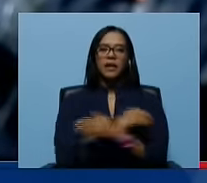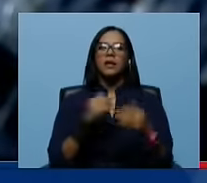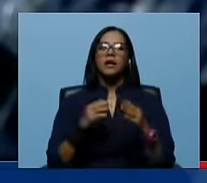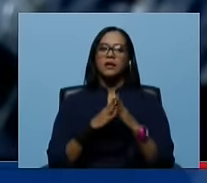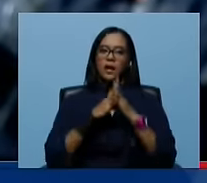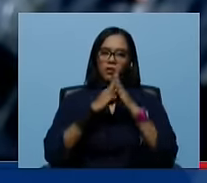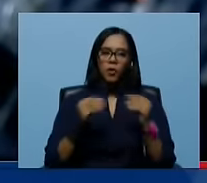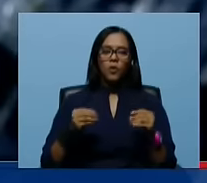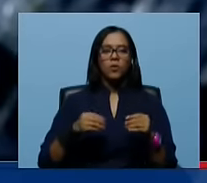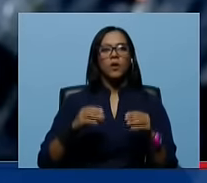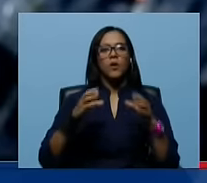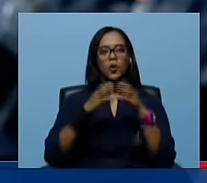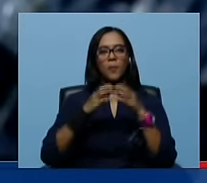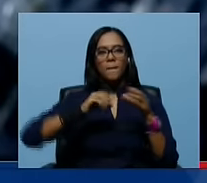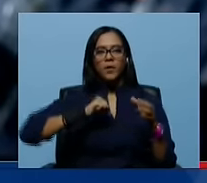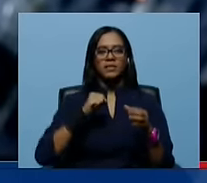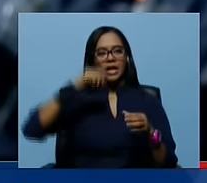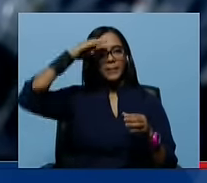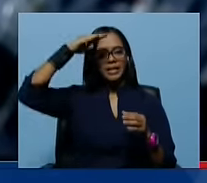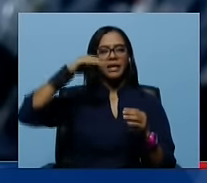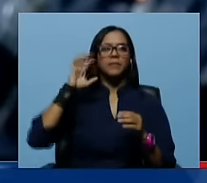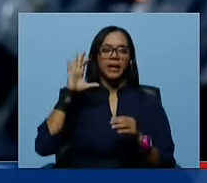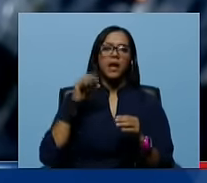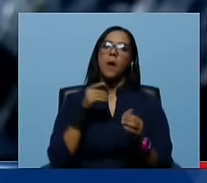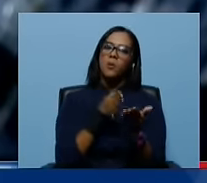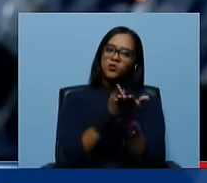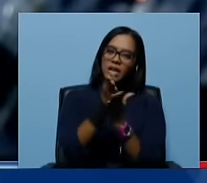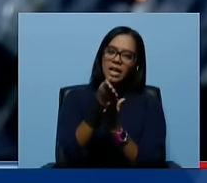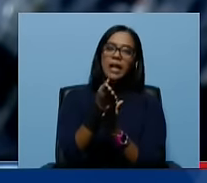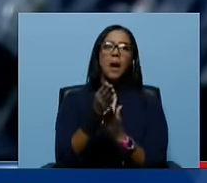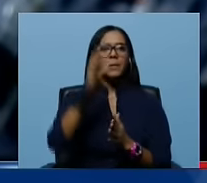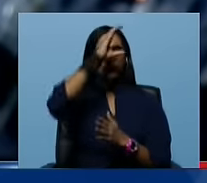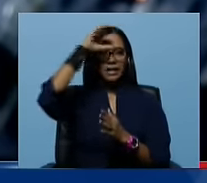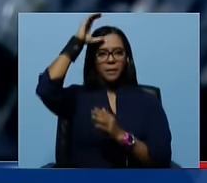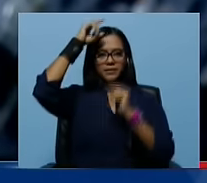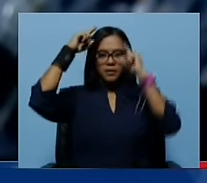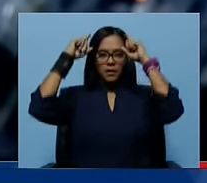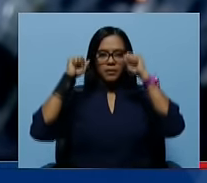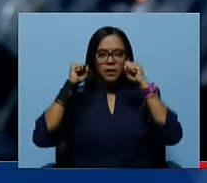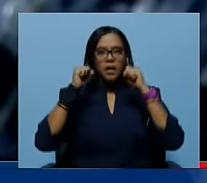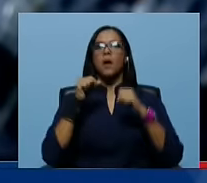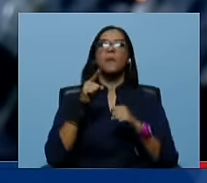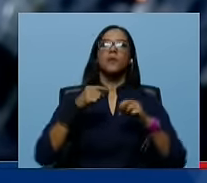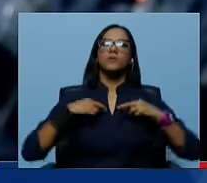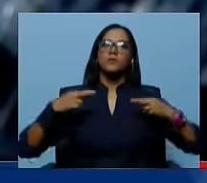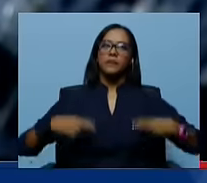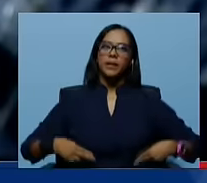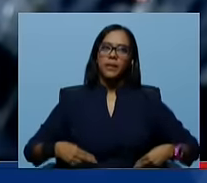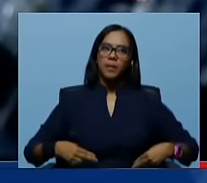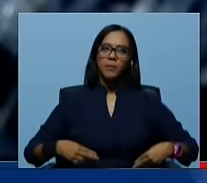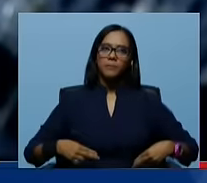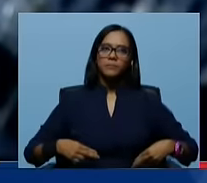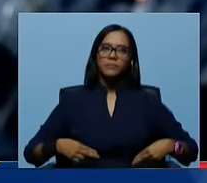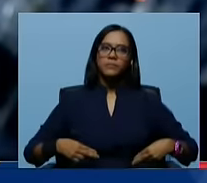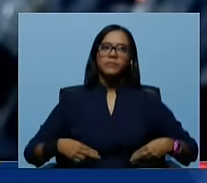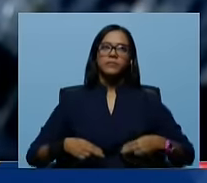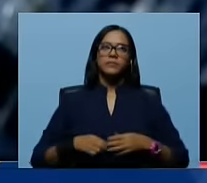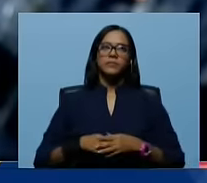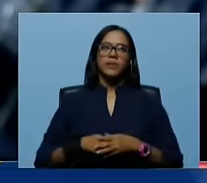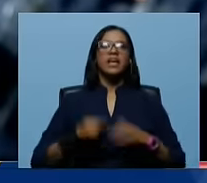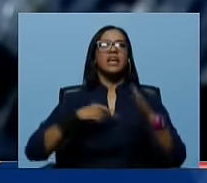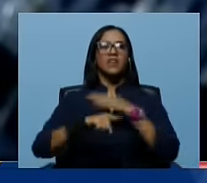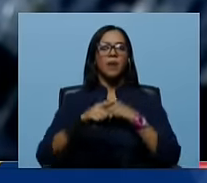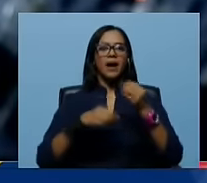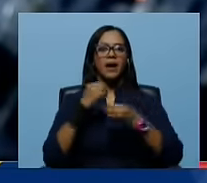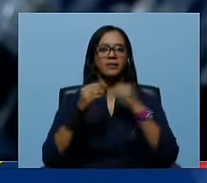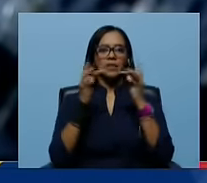y militares del país por su lealtad, por su capacidad profesional, por su humanismo. Y vamos a hacer